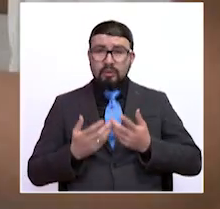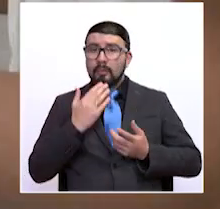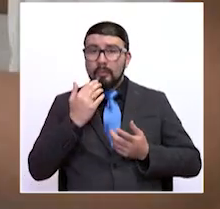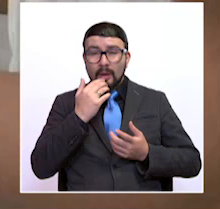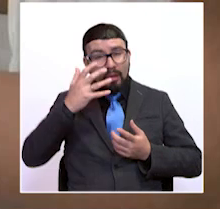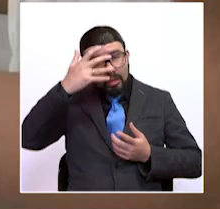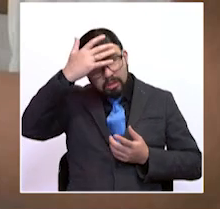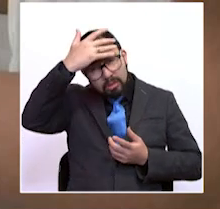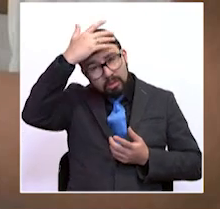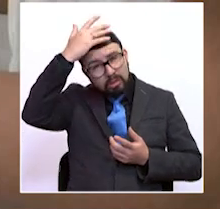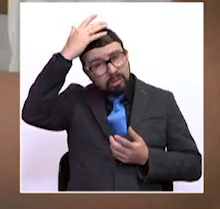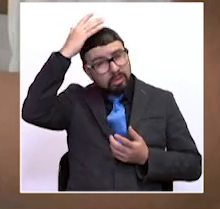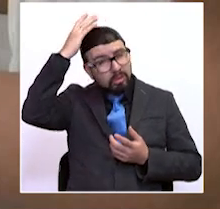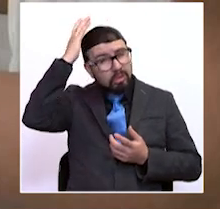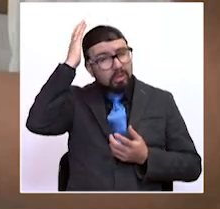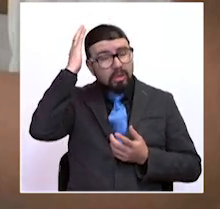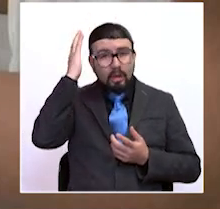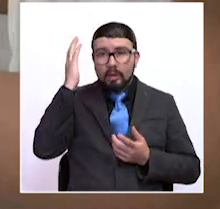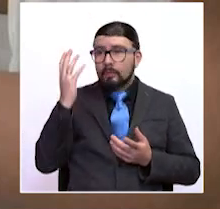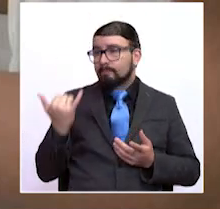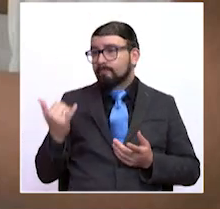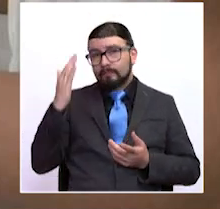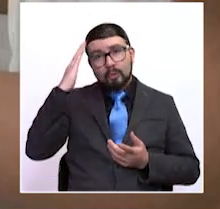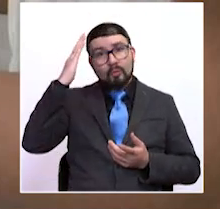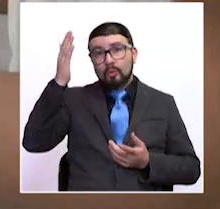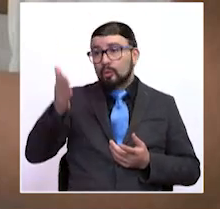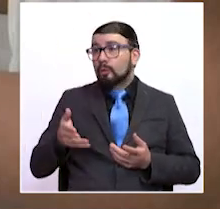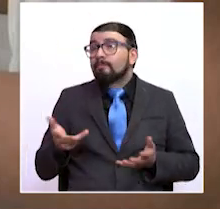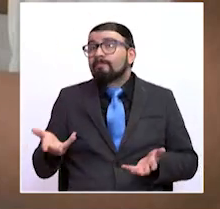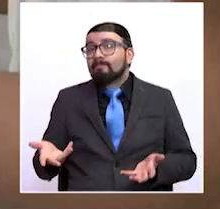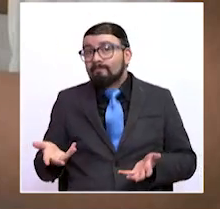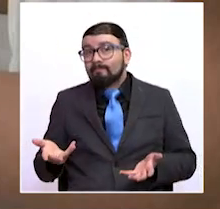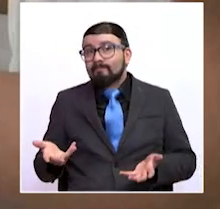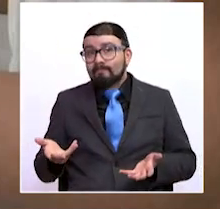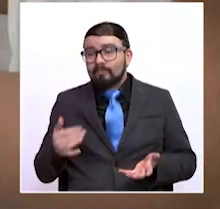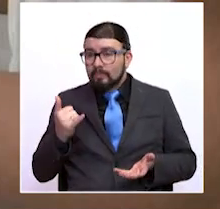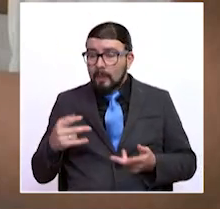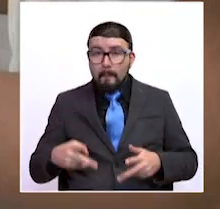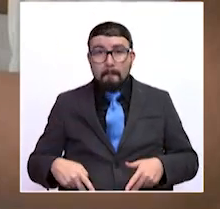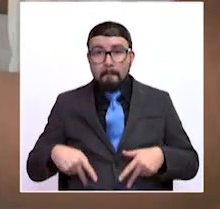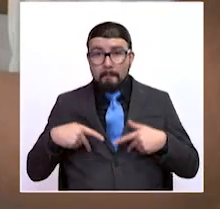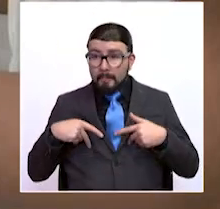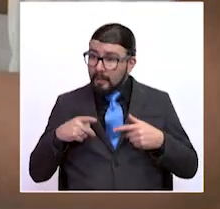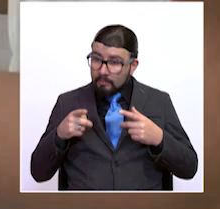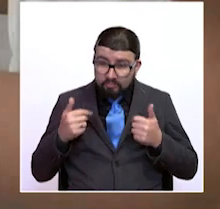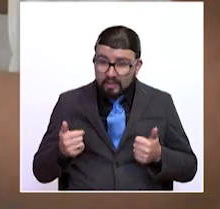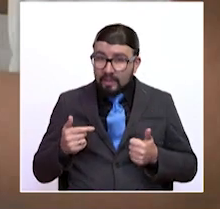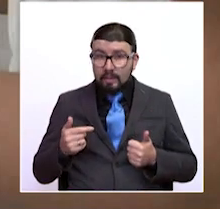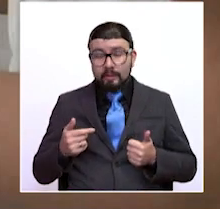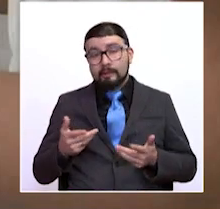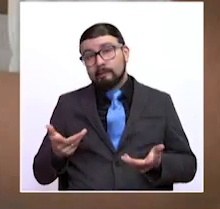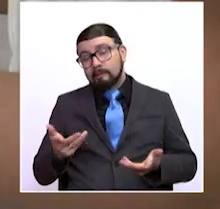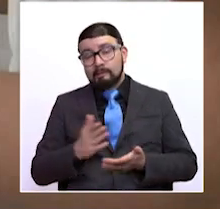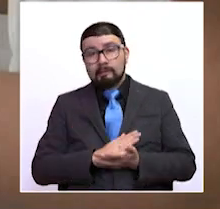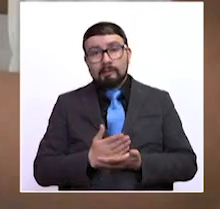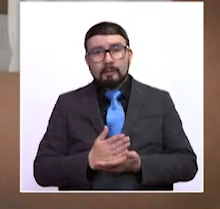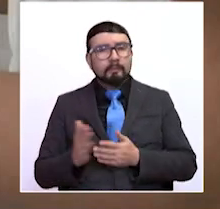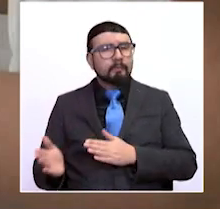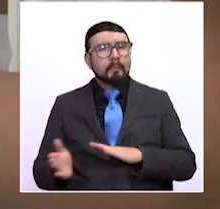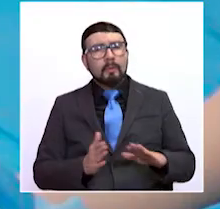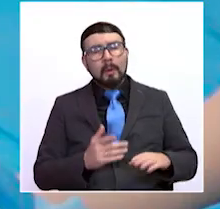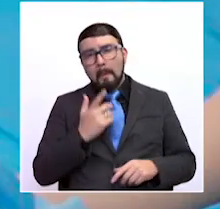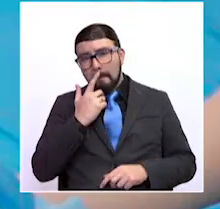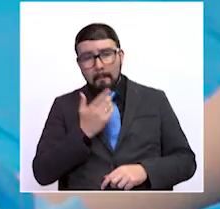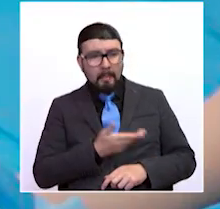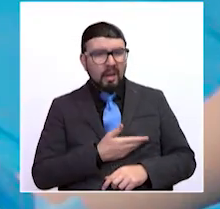cabelludo de espesor total, que eso le va a traer secuelas para él y para su vida siempre. Los padres muchas